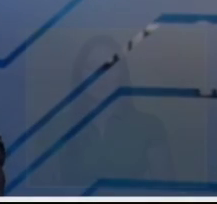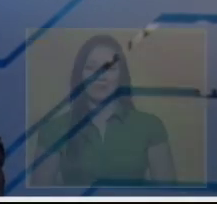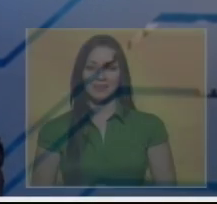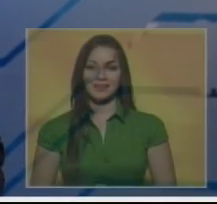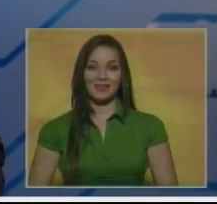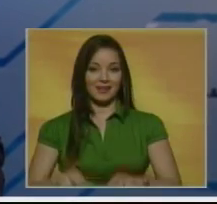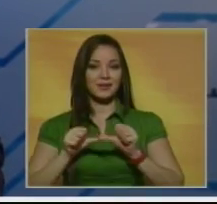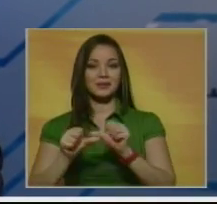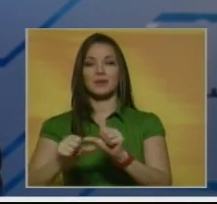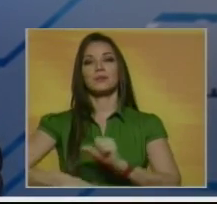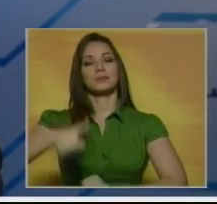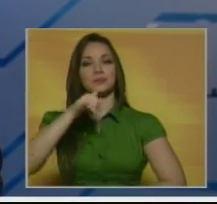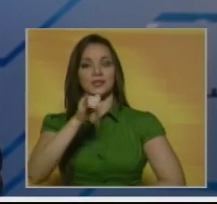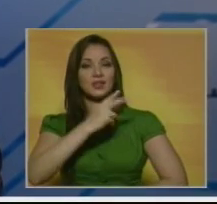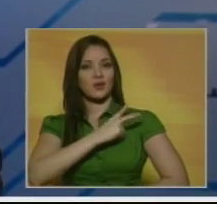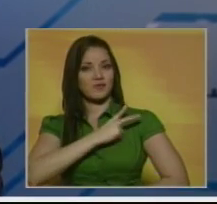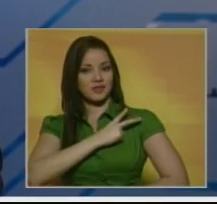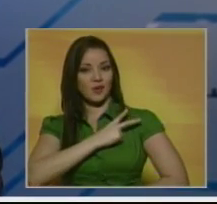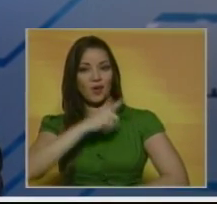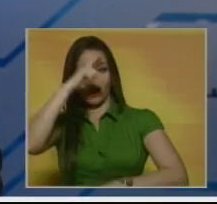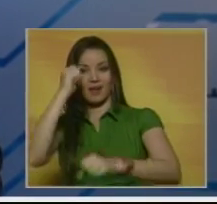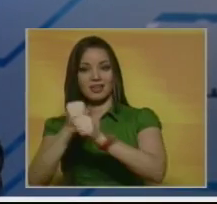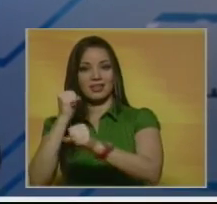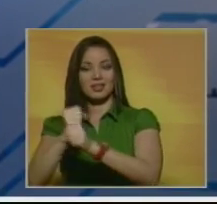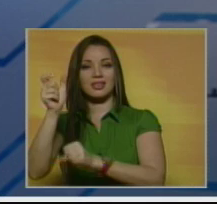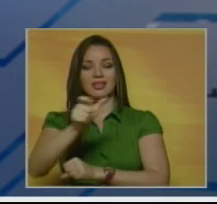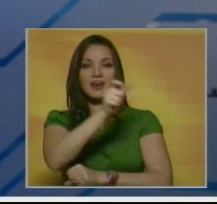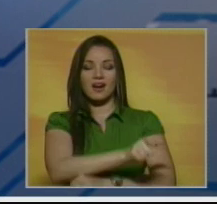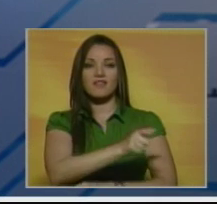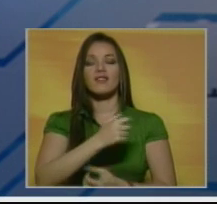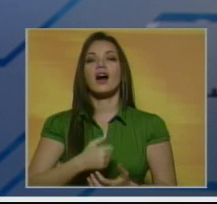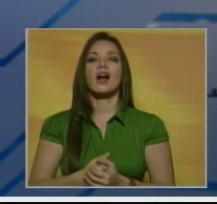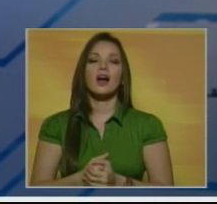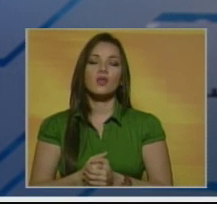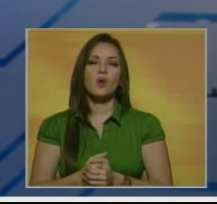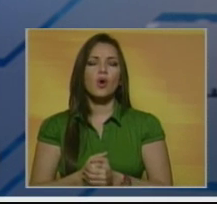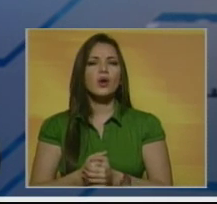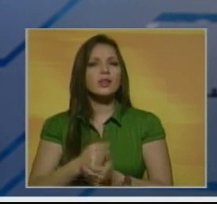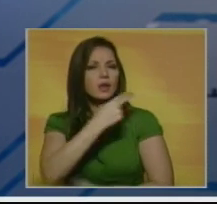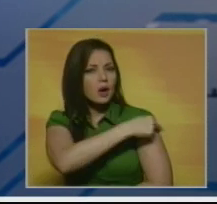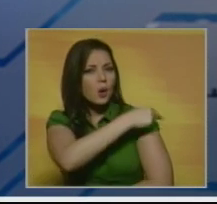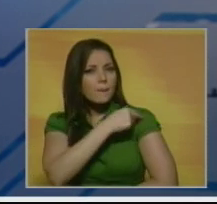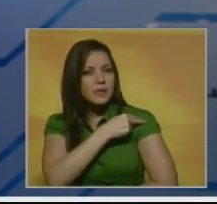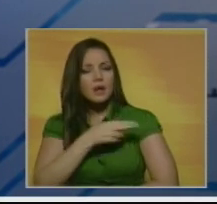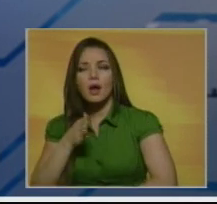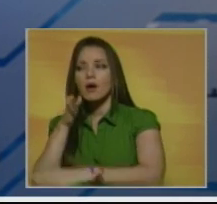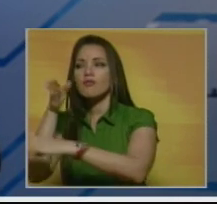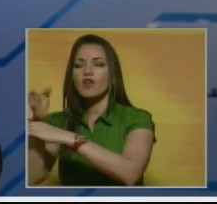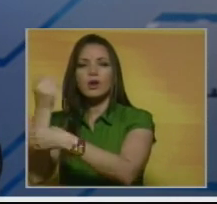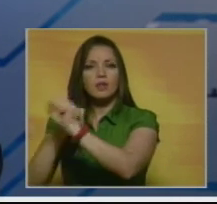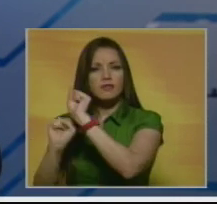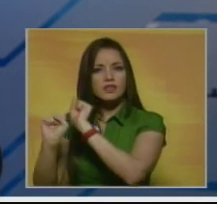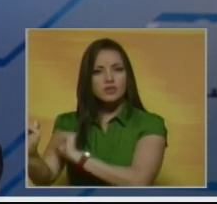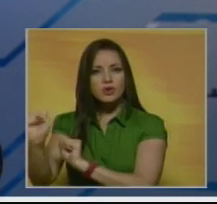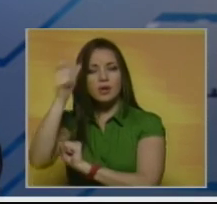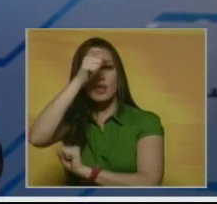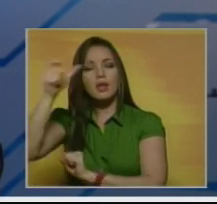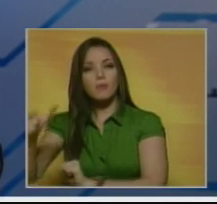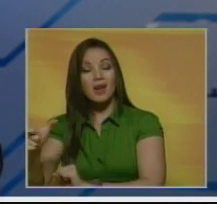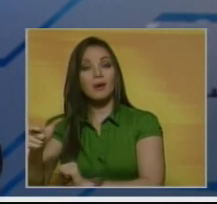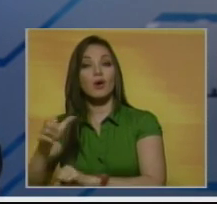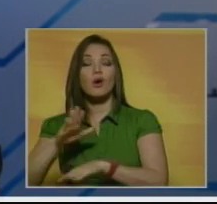Continuamos con más de Noticiero Venevisión. Trabajadores del Hospital Pérez Carreño acudieron a la Defensoría del Pueblo para denunciar